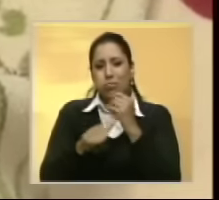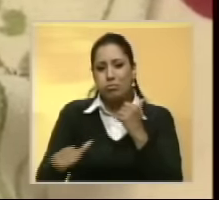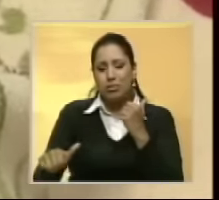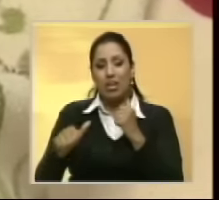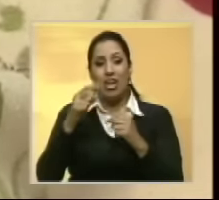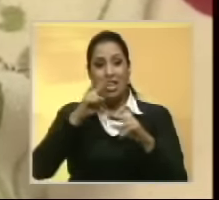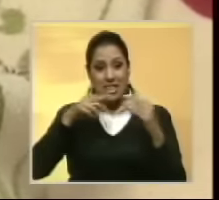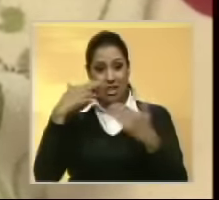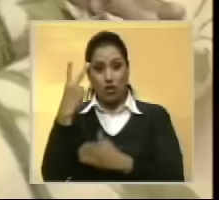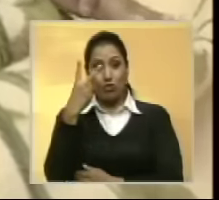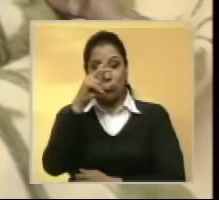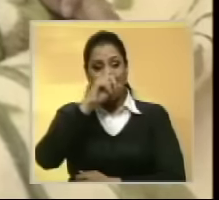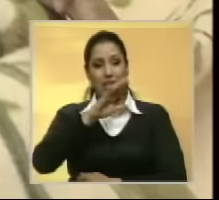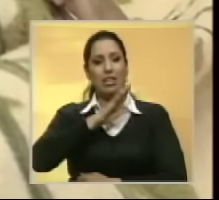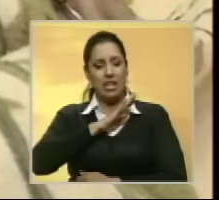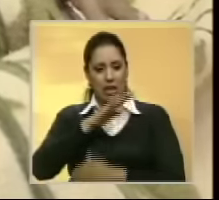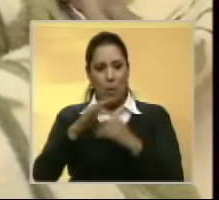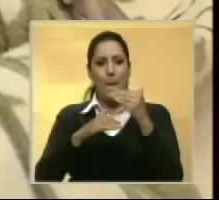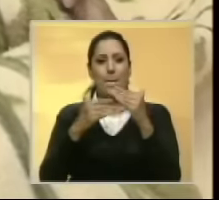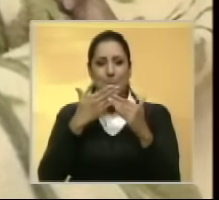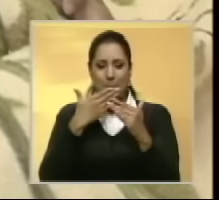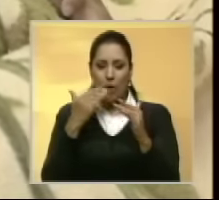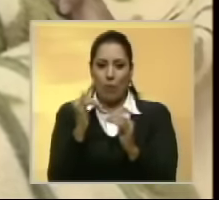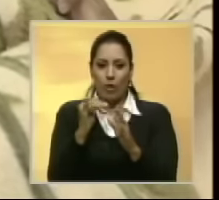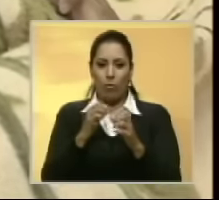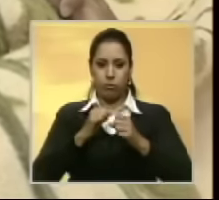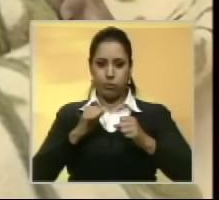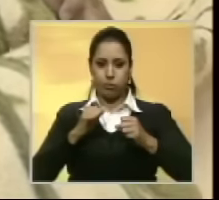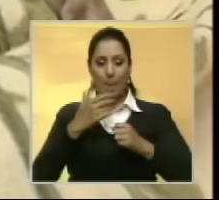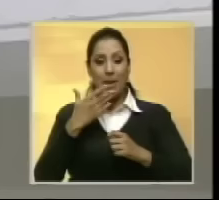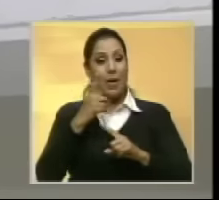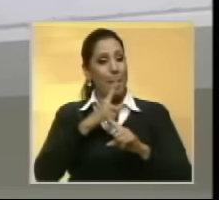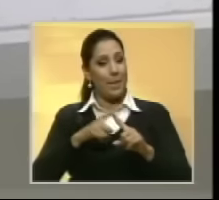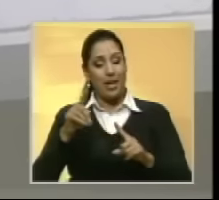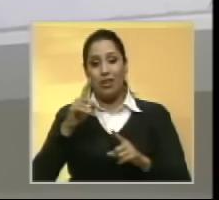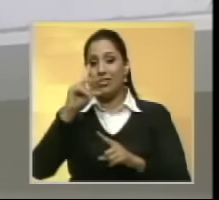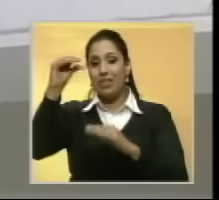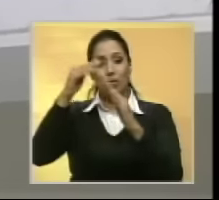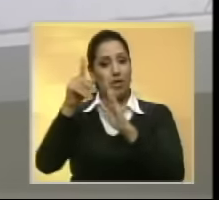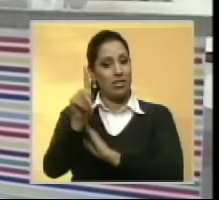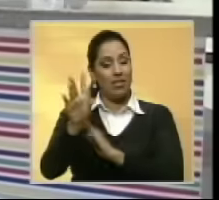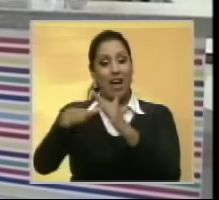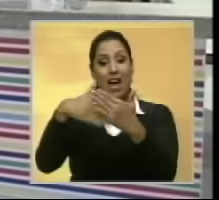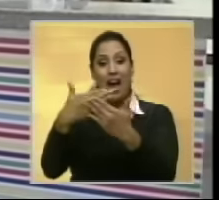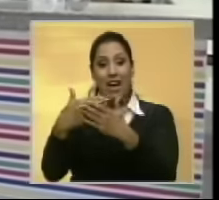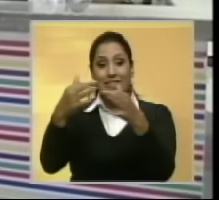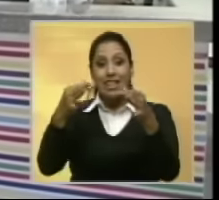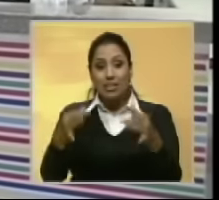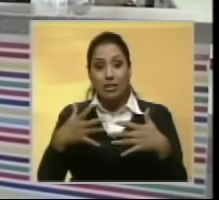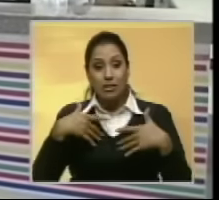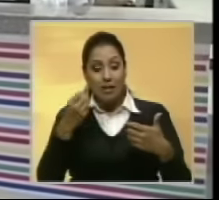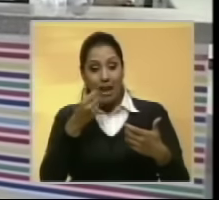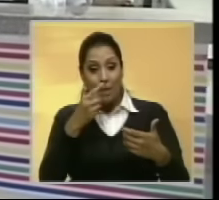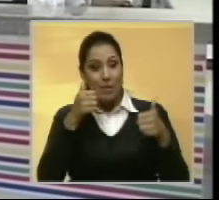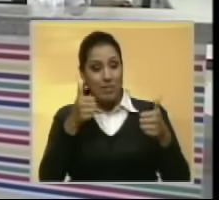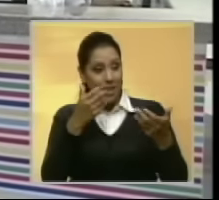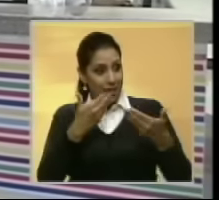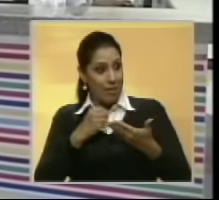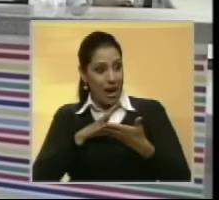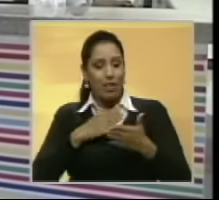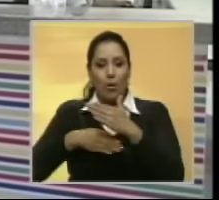El niño de 2 años ya está superando el cuadro de desnutrición, pero no se puede ir a casa hasta que le garanticen los tratamientos